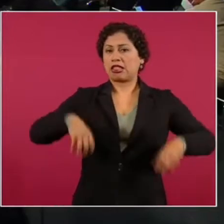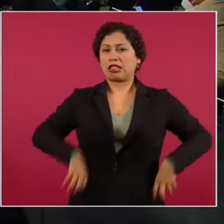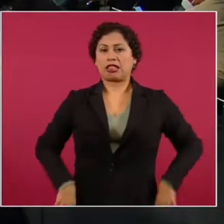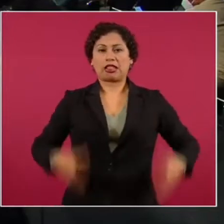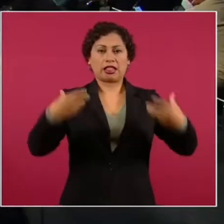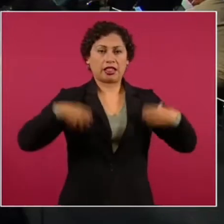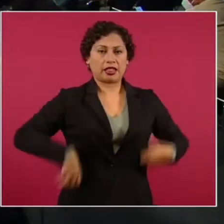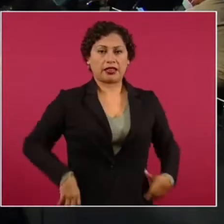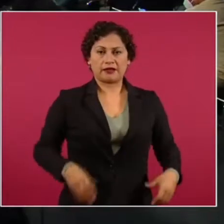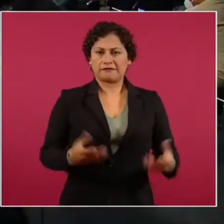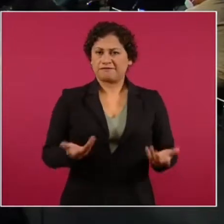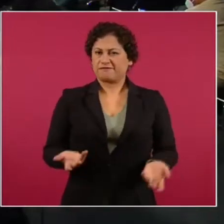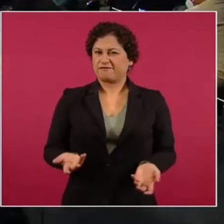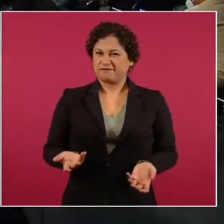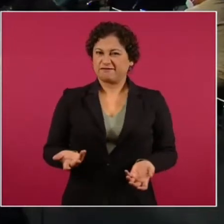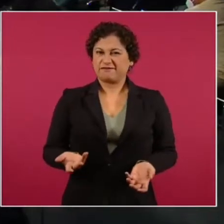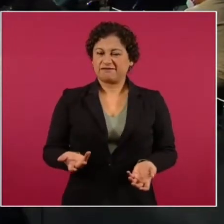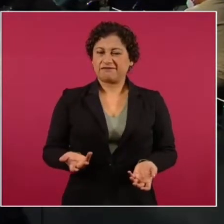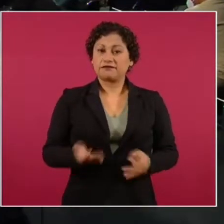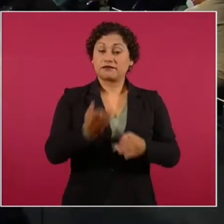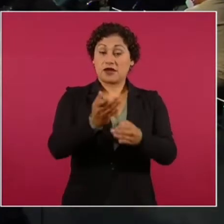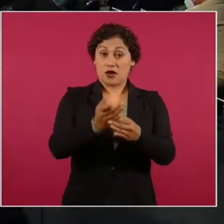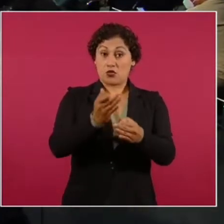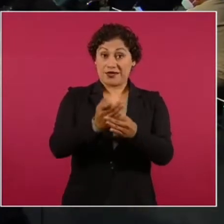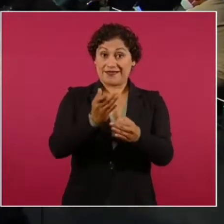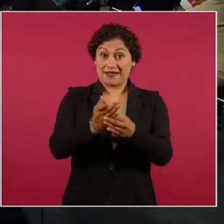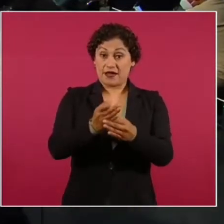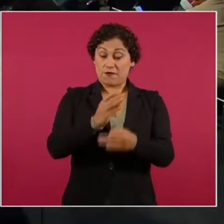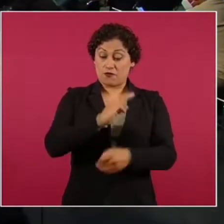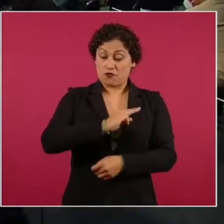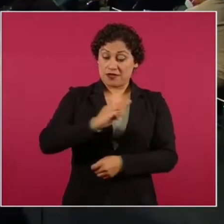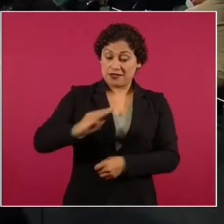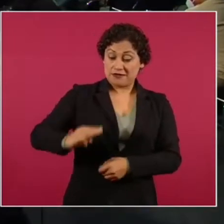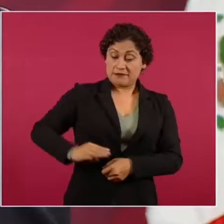Ahora hay gobiernos municipales